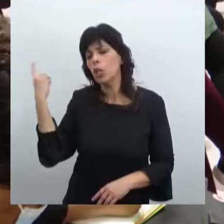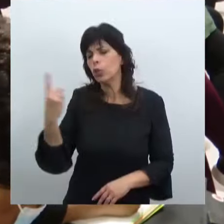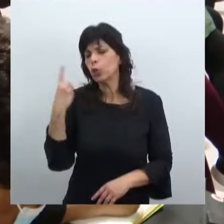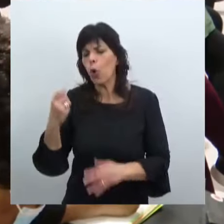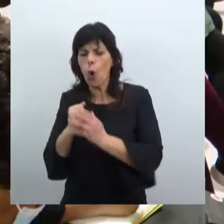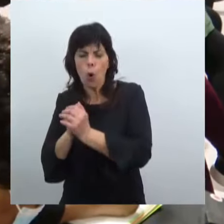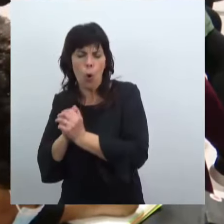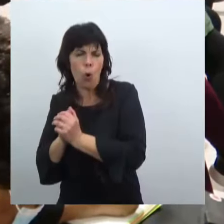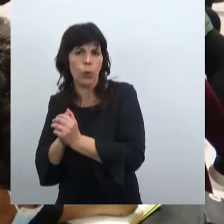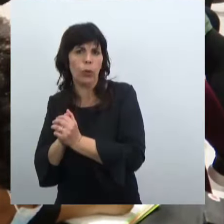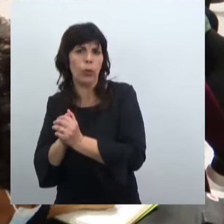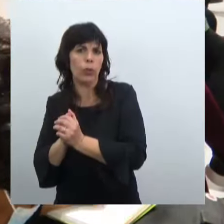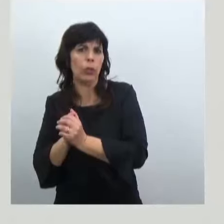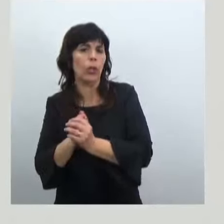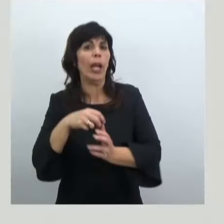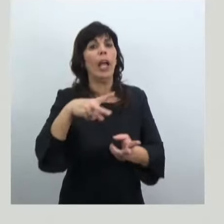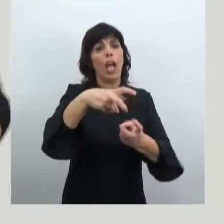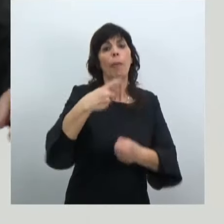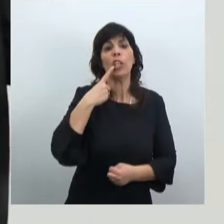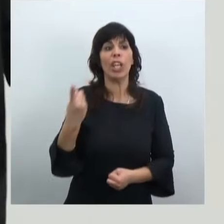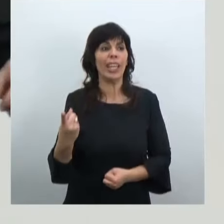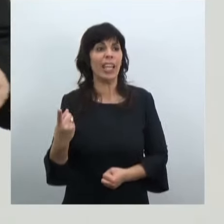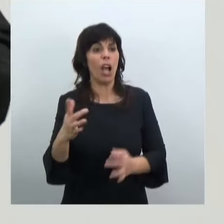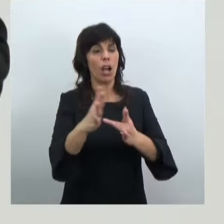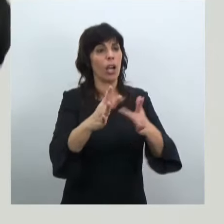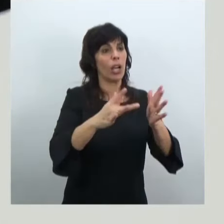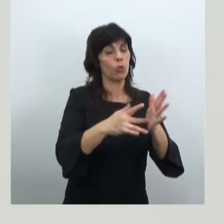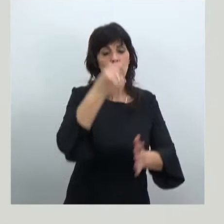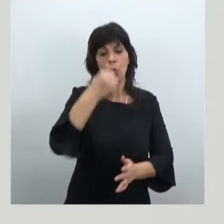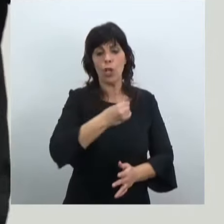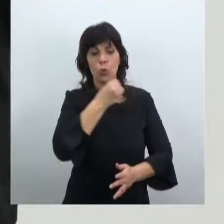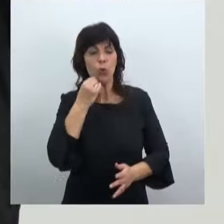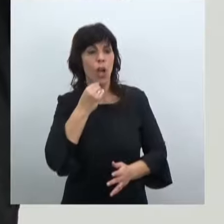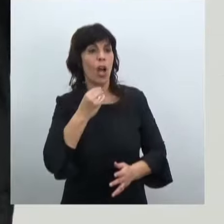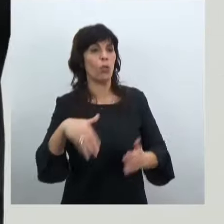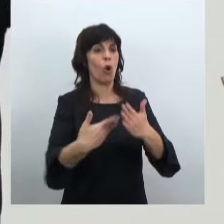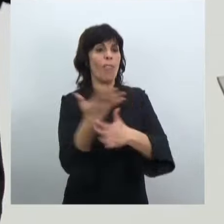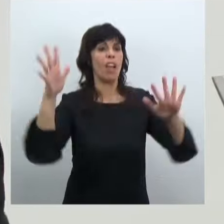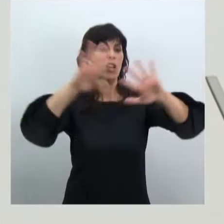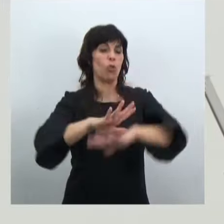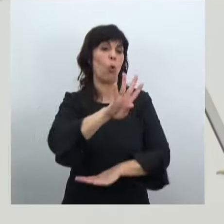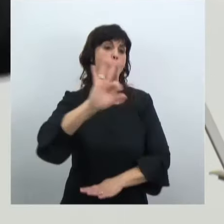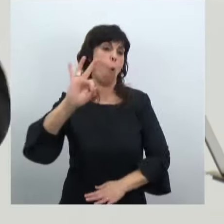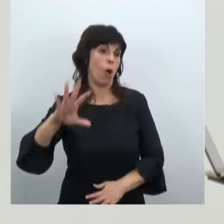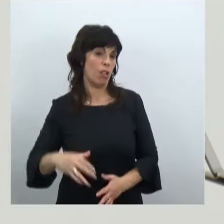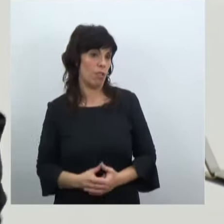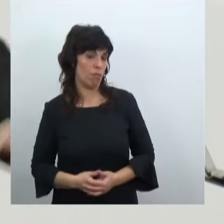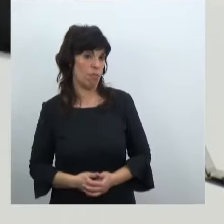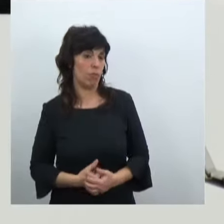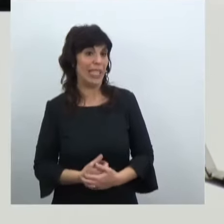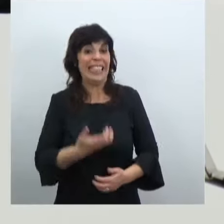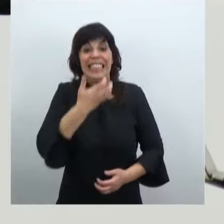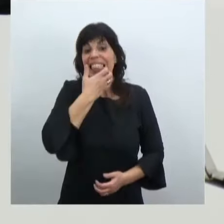días en Mateo 4 y en Lucas 4. Y tengo una pregunta: si Jesucristo necesitaba orar,